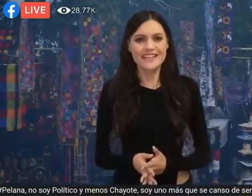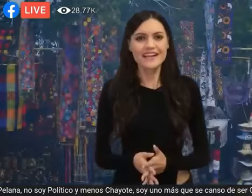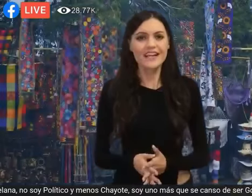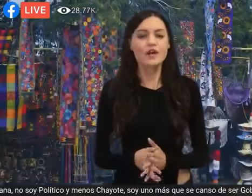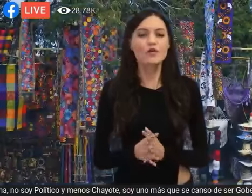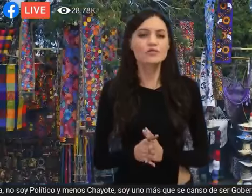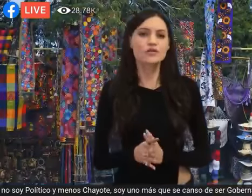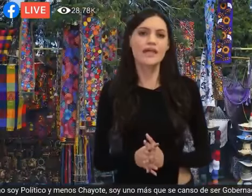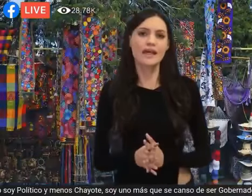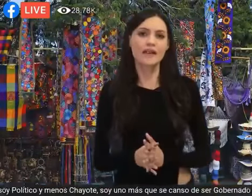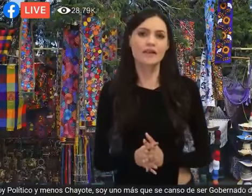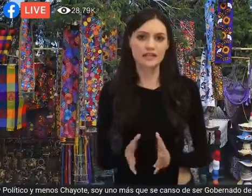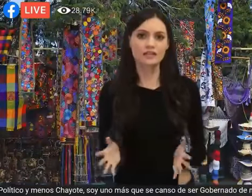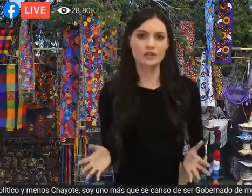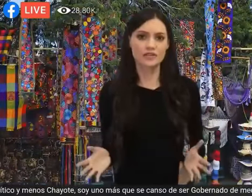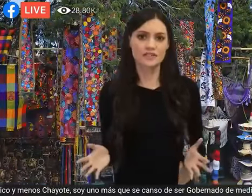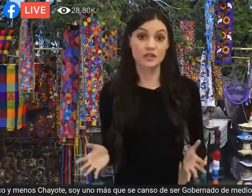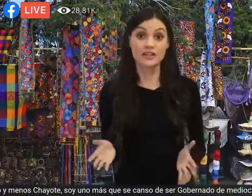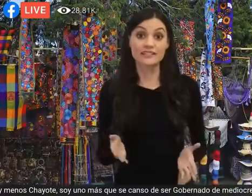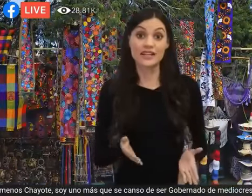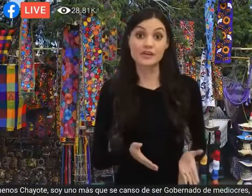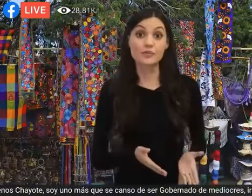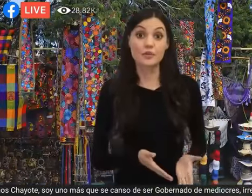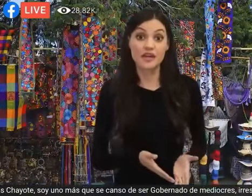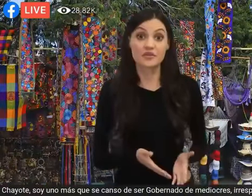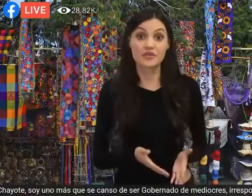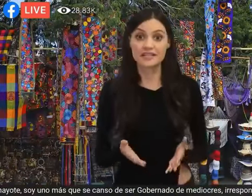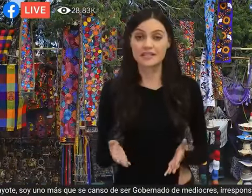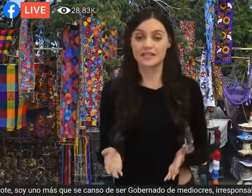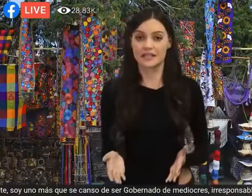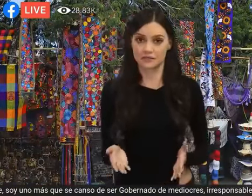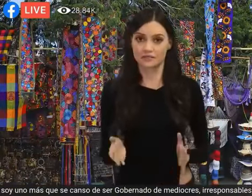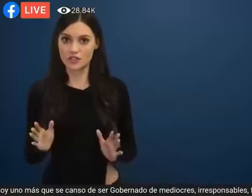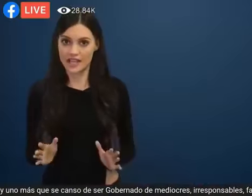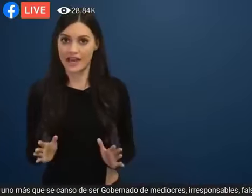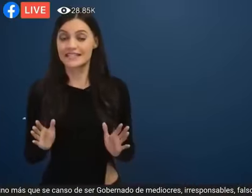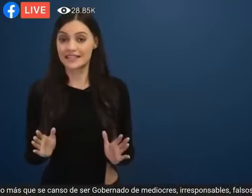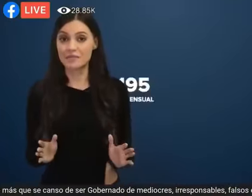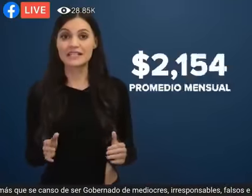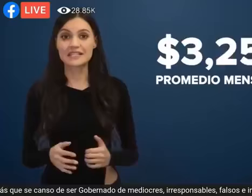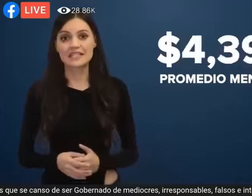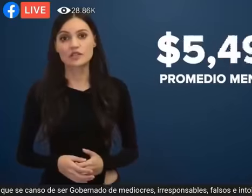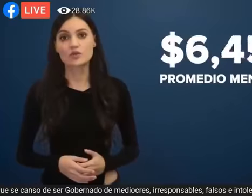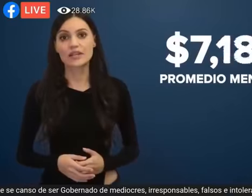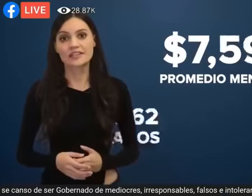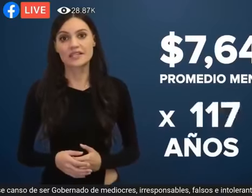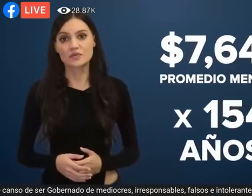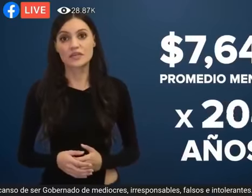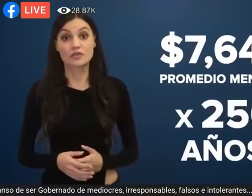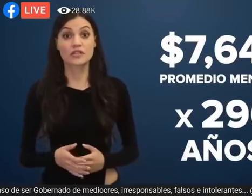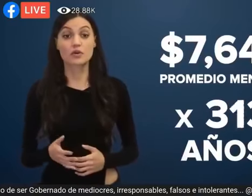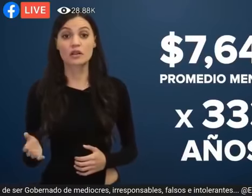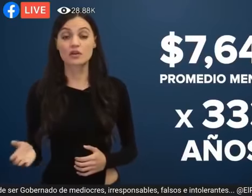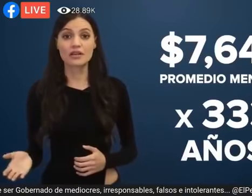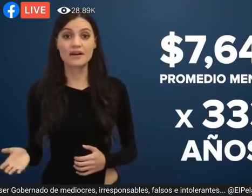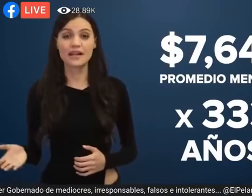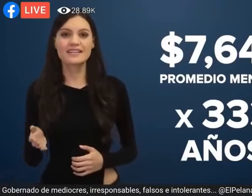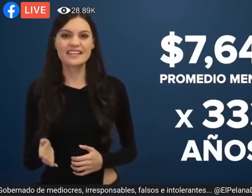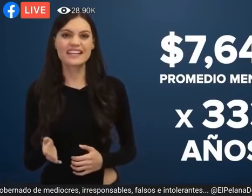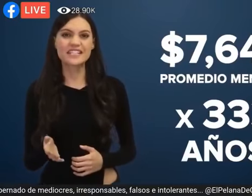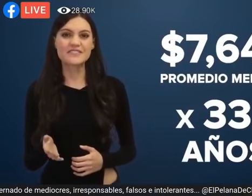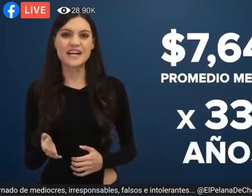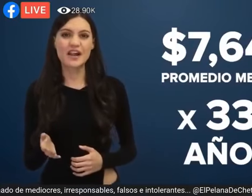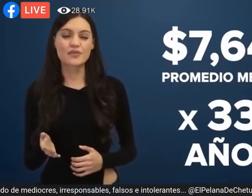Joaquín, considera que un ciudadano quintanarruense con el salario promedio en esa entidad, o sea, 7.646 pesos de acuerdo al